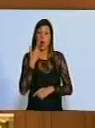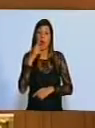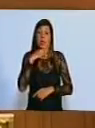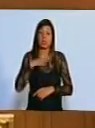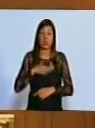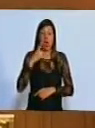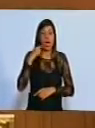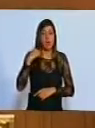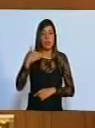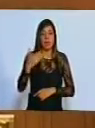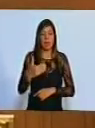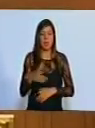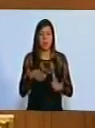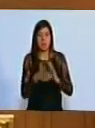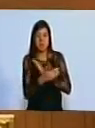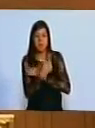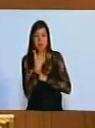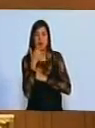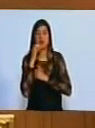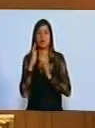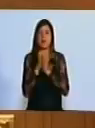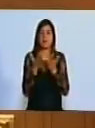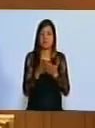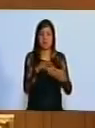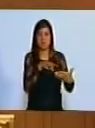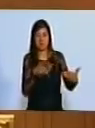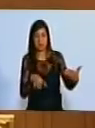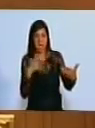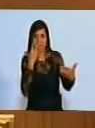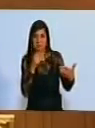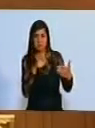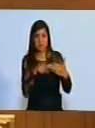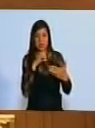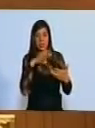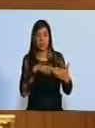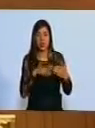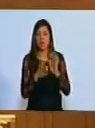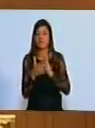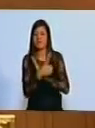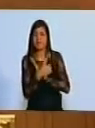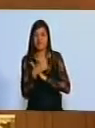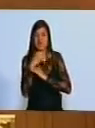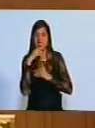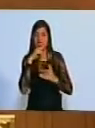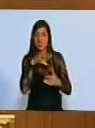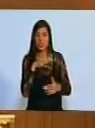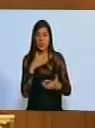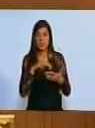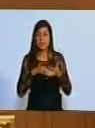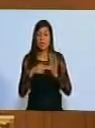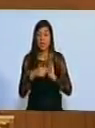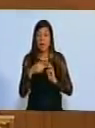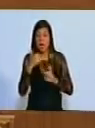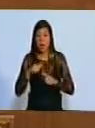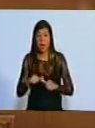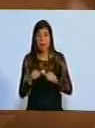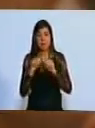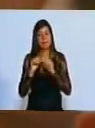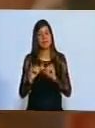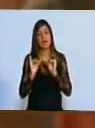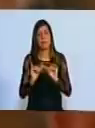el propósito de vaciar de contenido nuestro pasado. Ese ocultamiento fue parte de la estrategia para perpetuar la